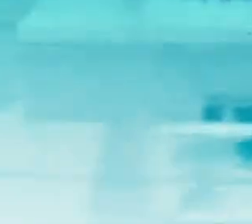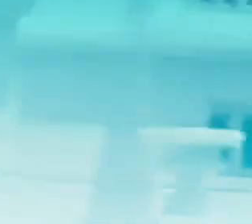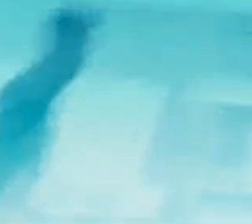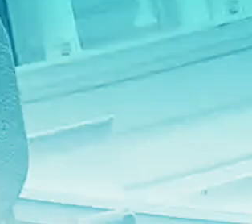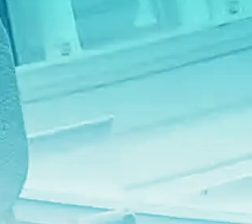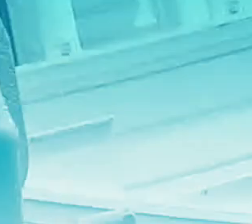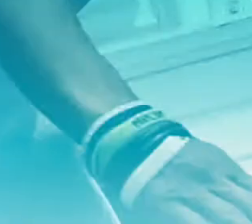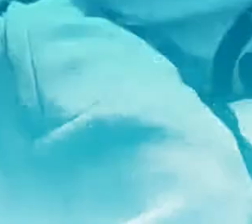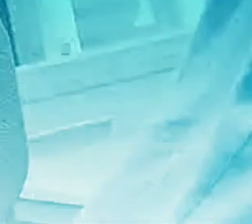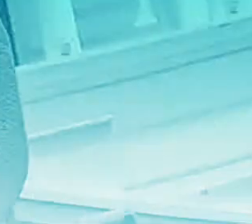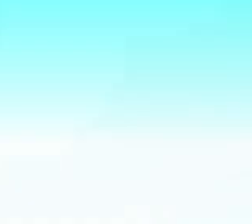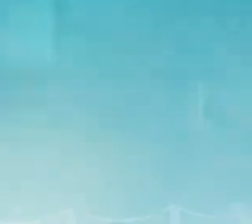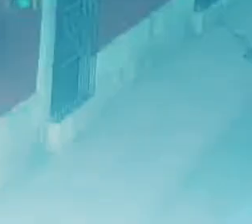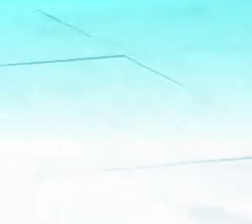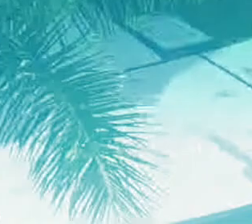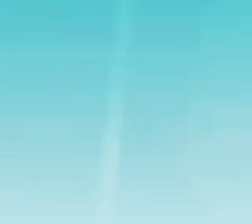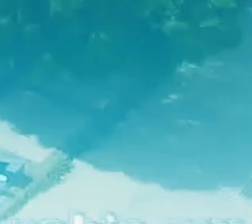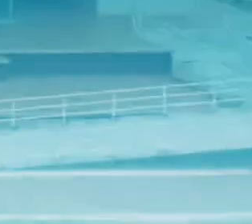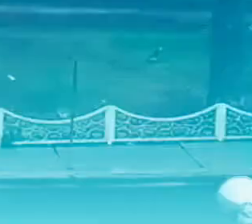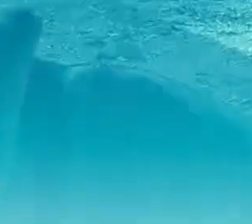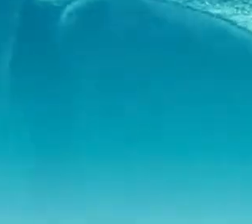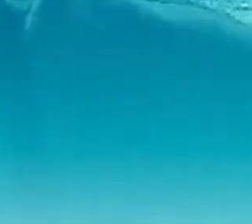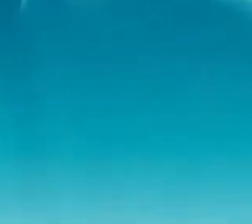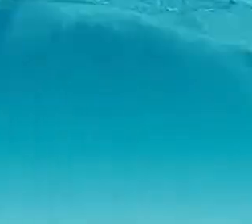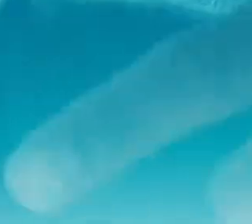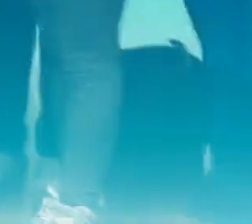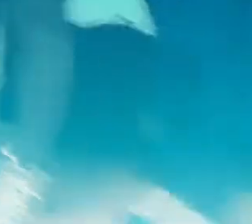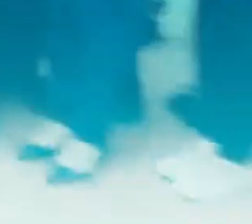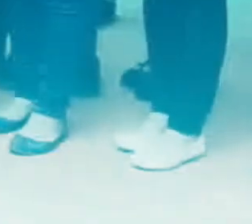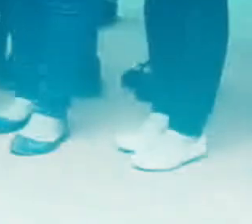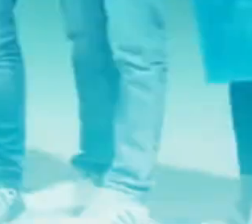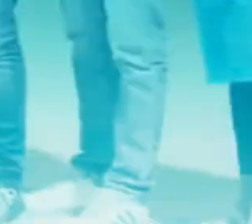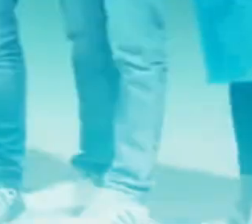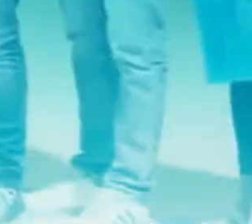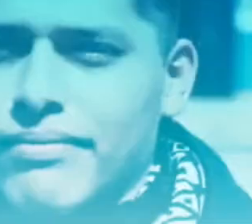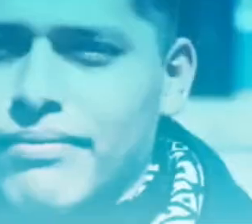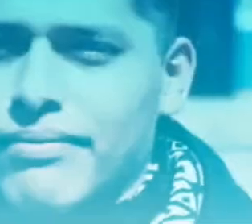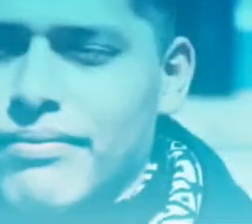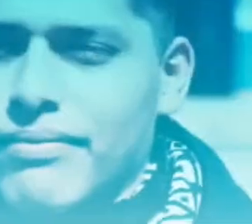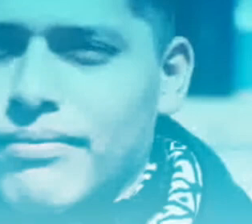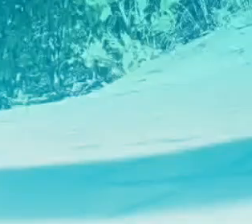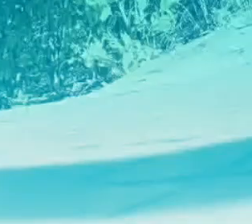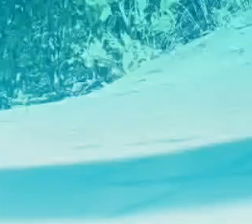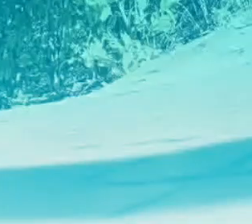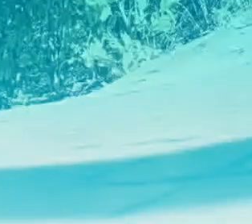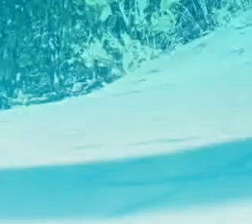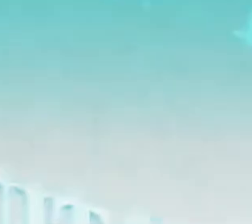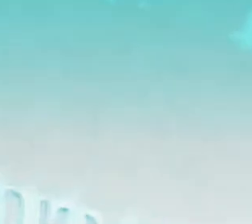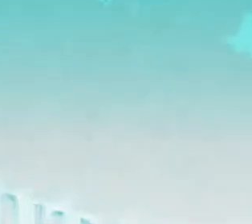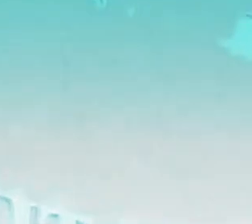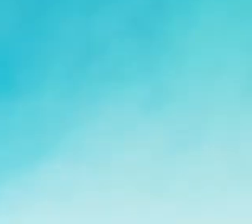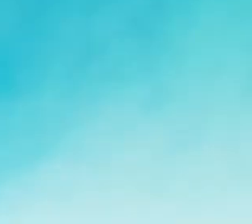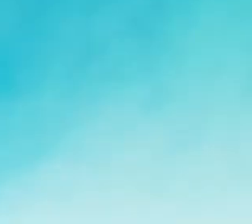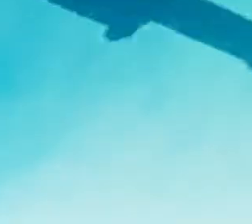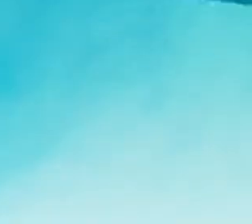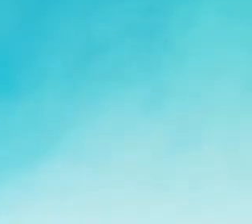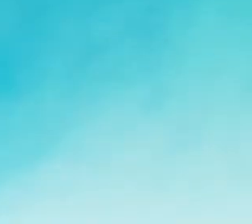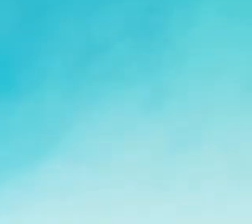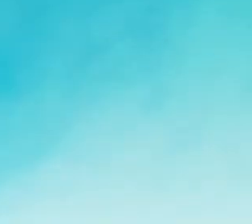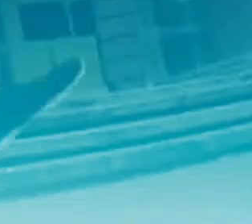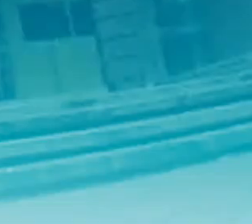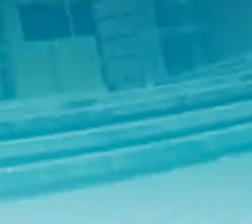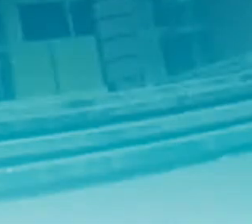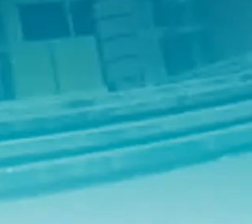guapo, guapo, guapo. Maestros de la uni y alumnos son un equipo. El cambio empieza por ti, va a ser todo